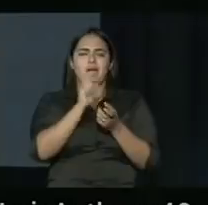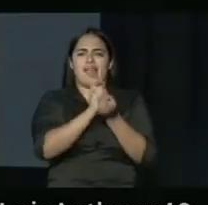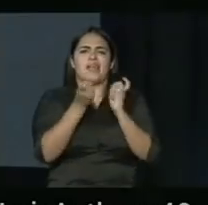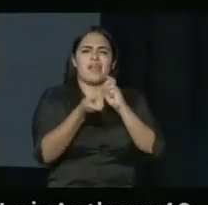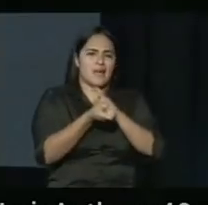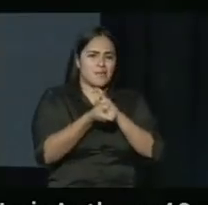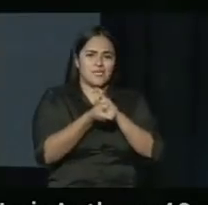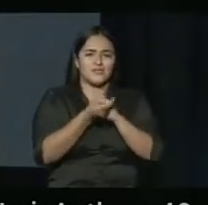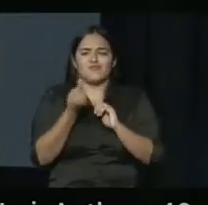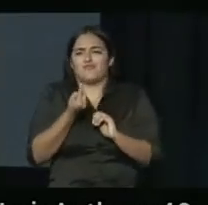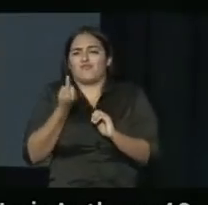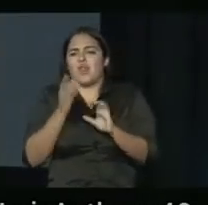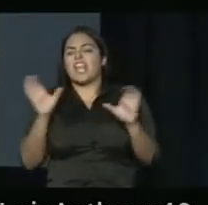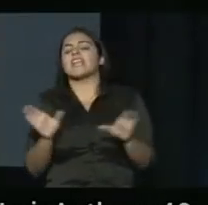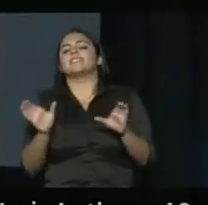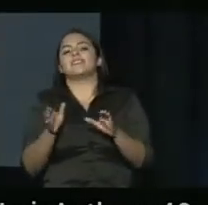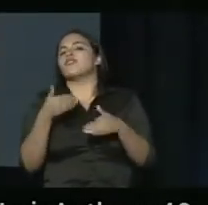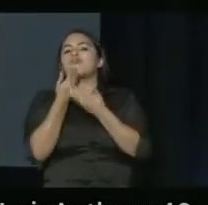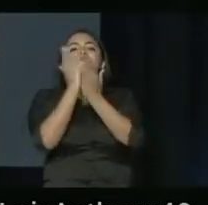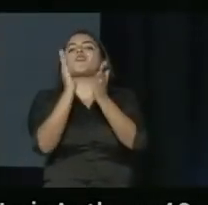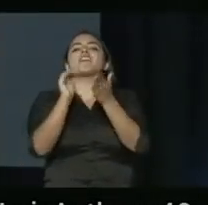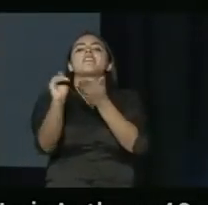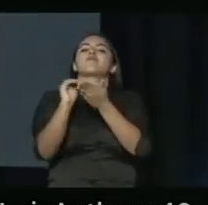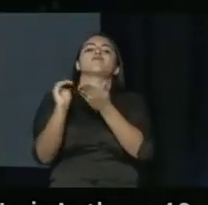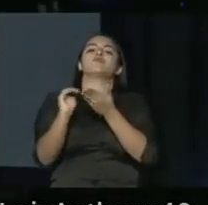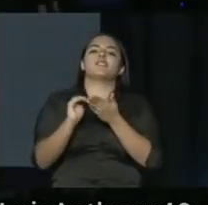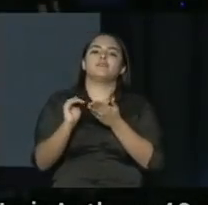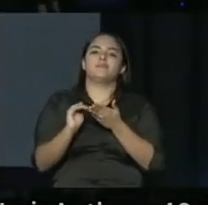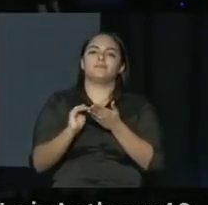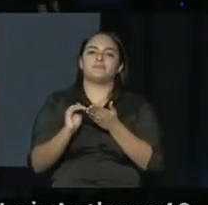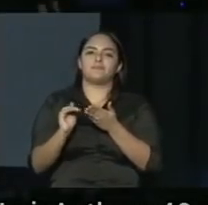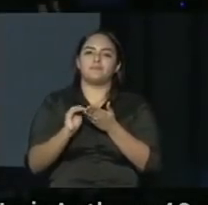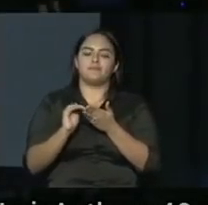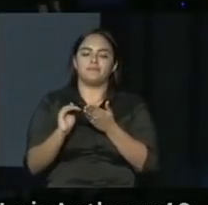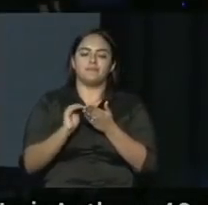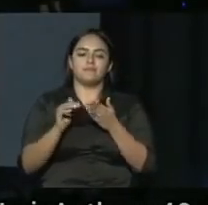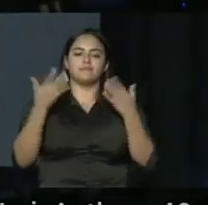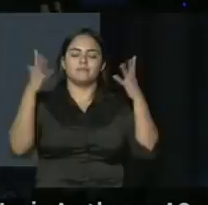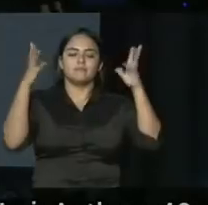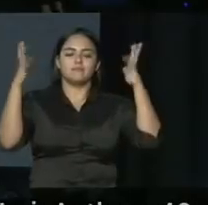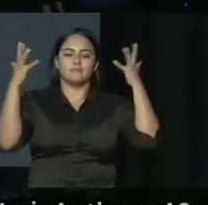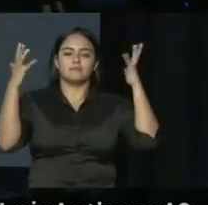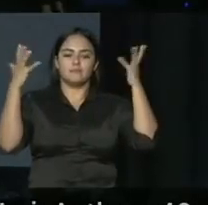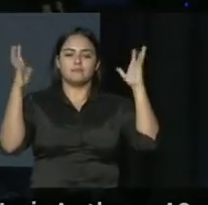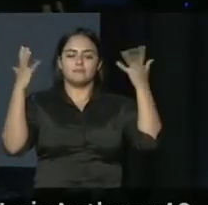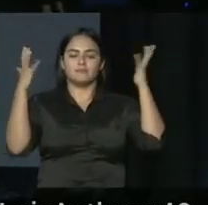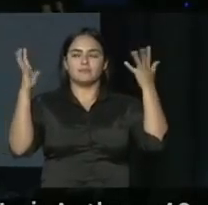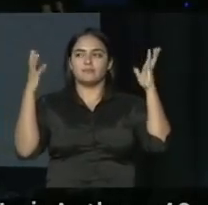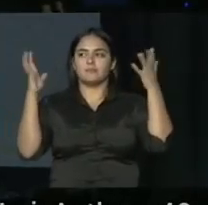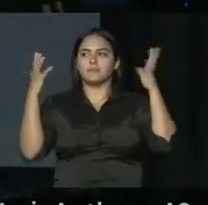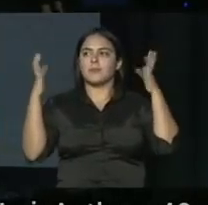que hacerlo sin excusa.